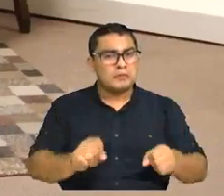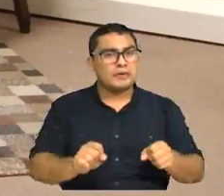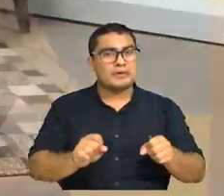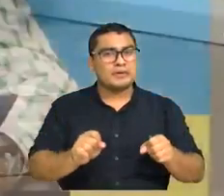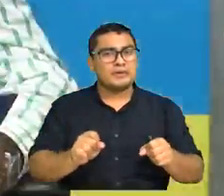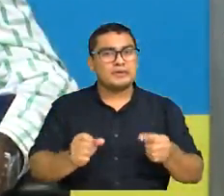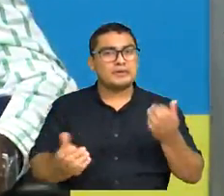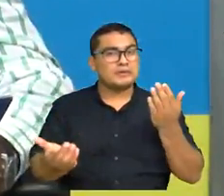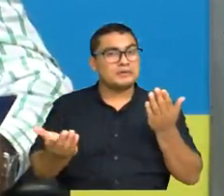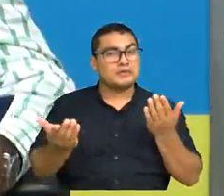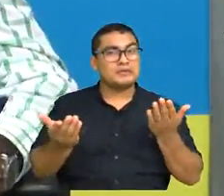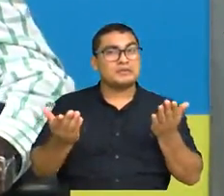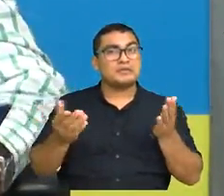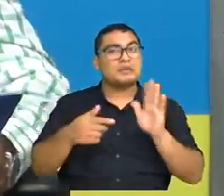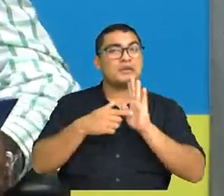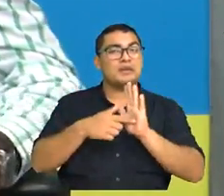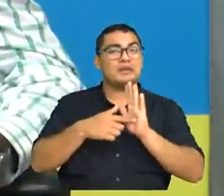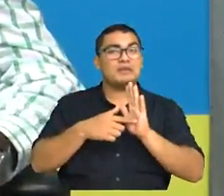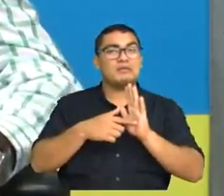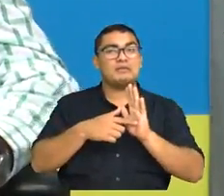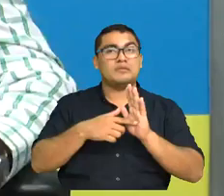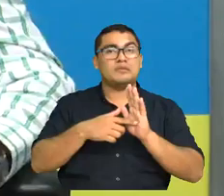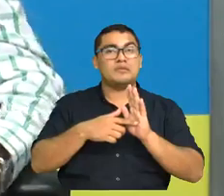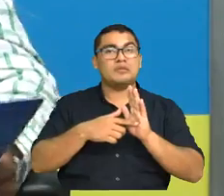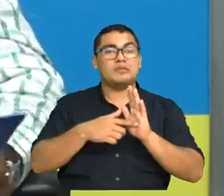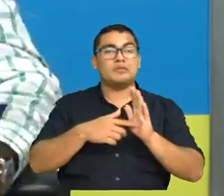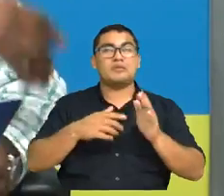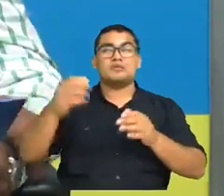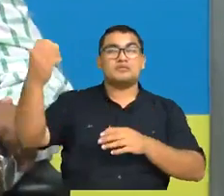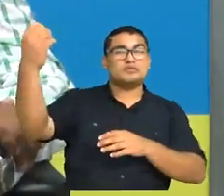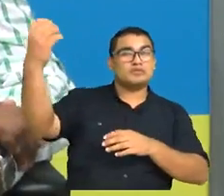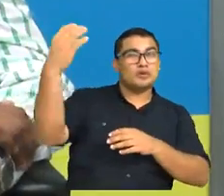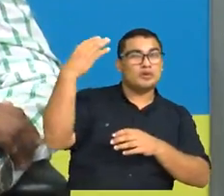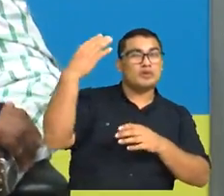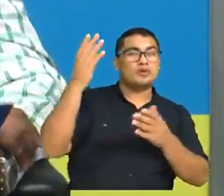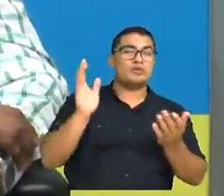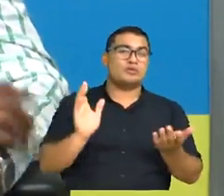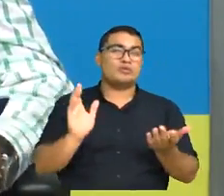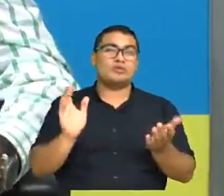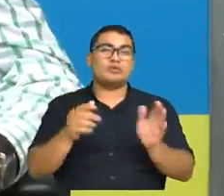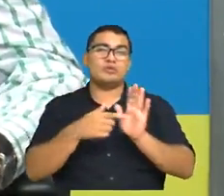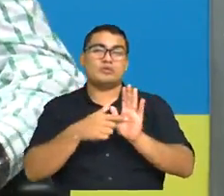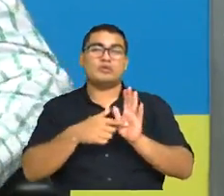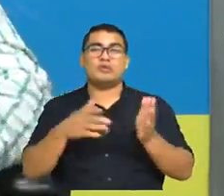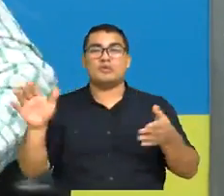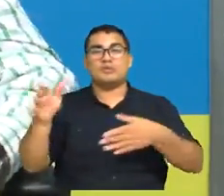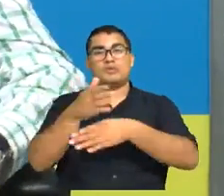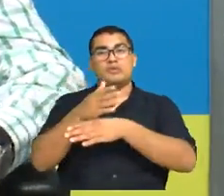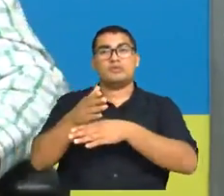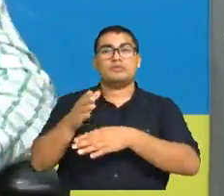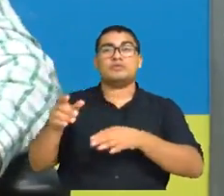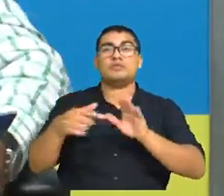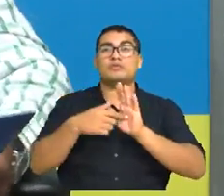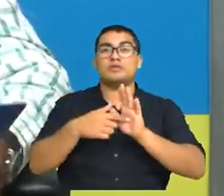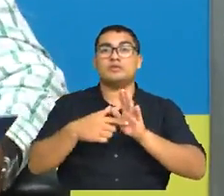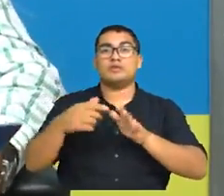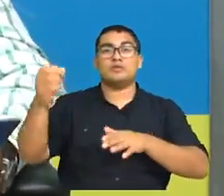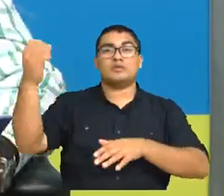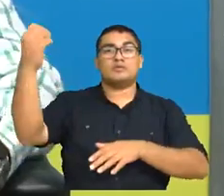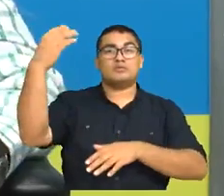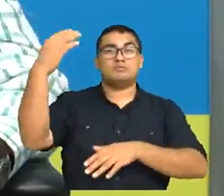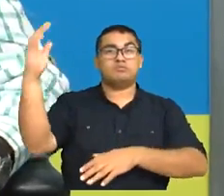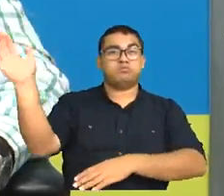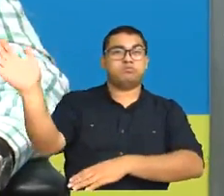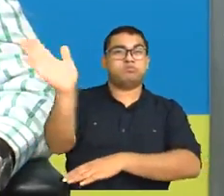algún lugar exterior, como usted dice, expuesto al sol, y necesariamente va a tener golpe de calor, porque el viento es un